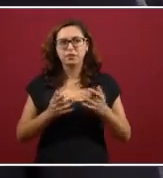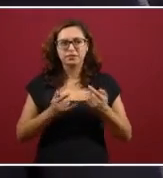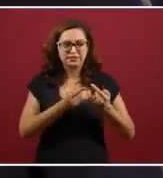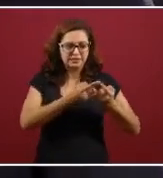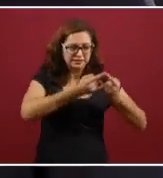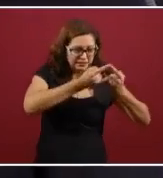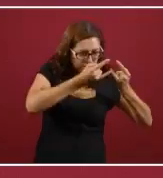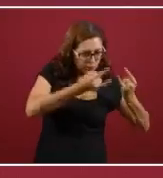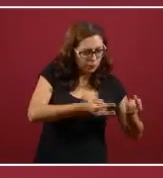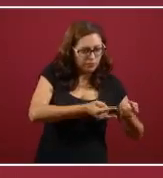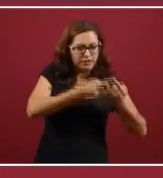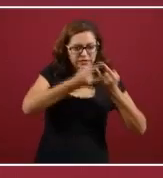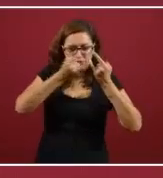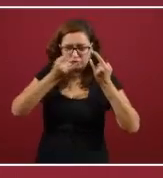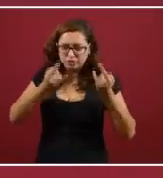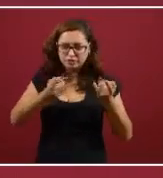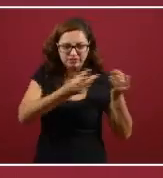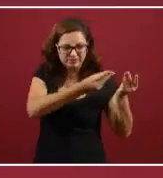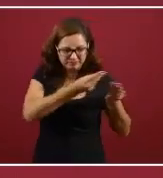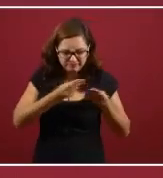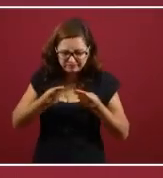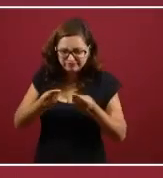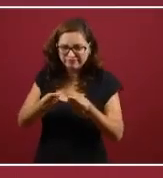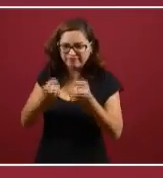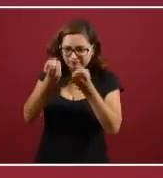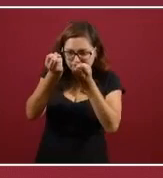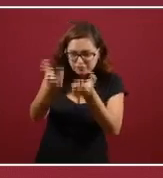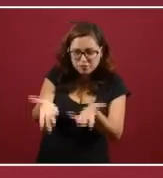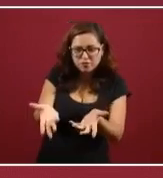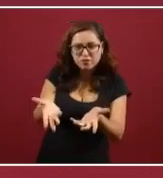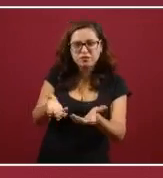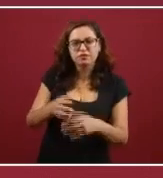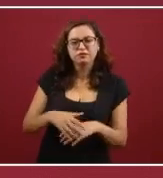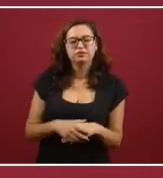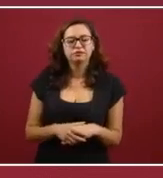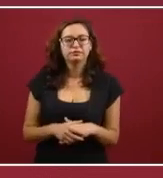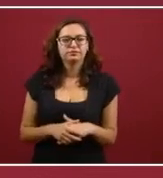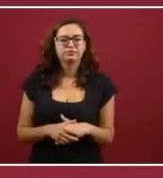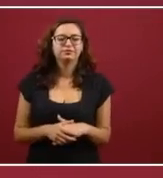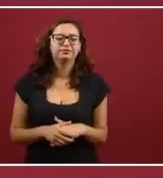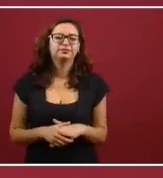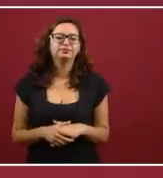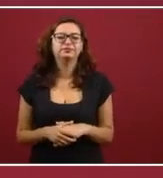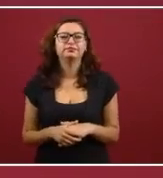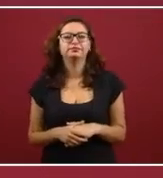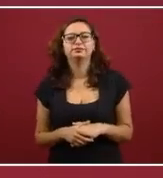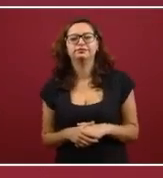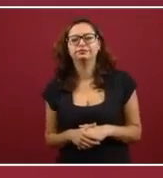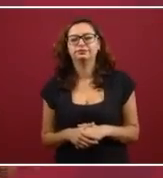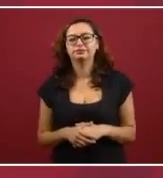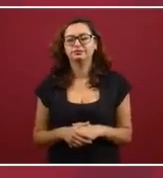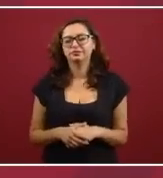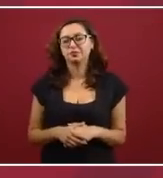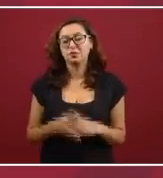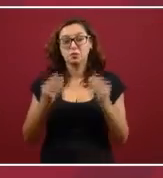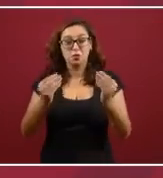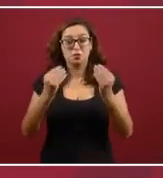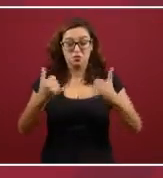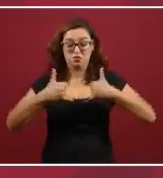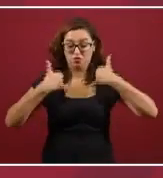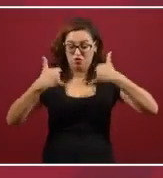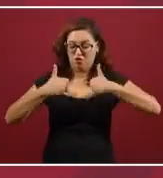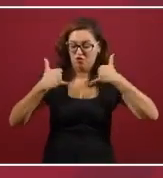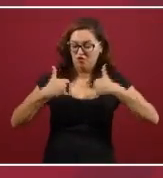episodios. O sea, hay muchos jóvenes que pueden saber sobre lo